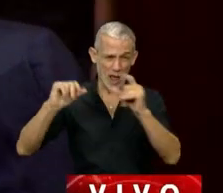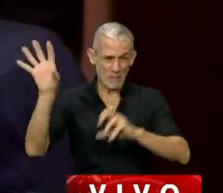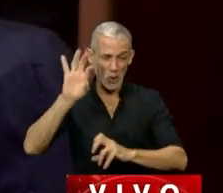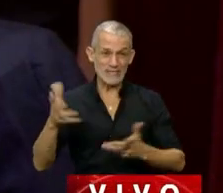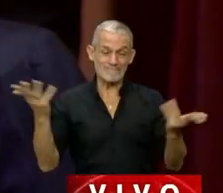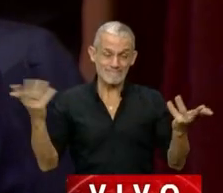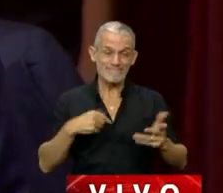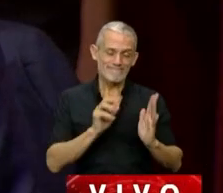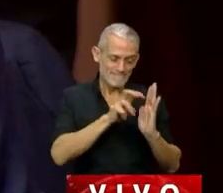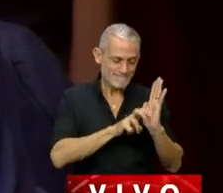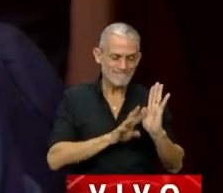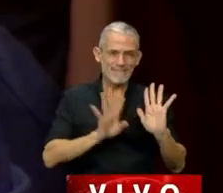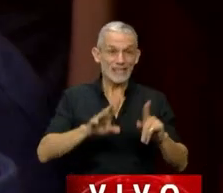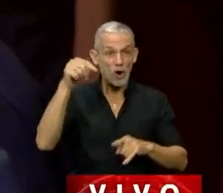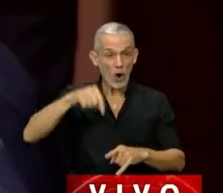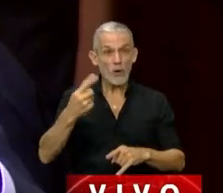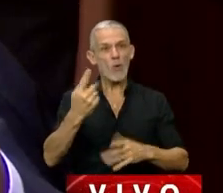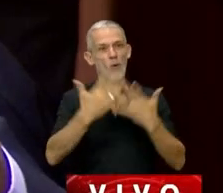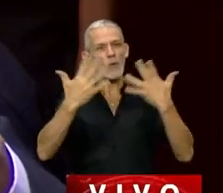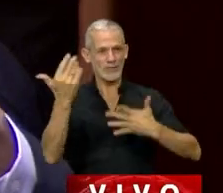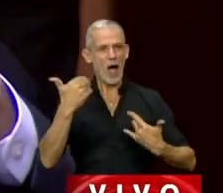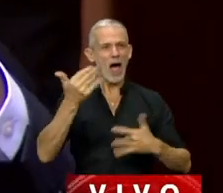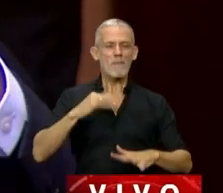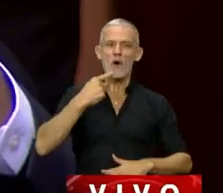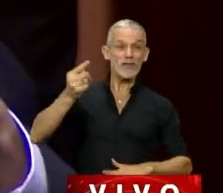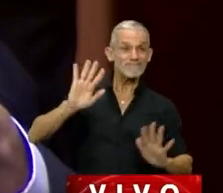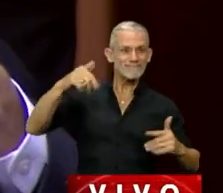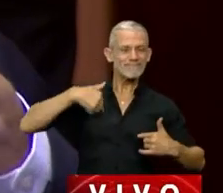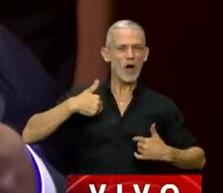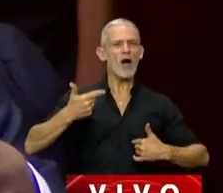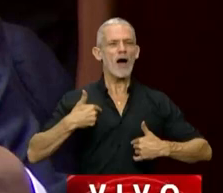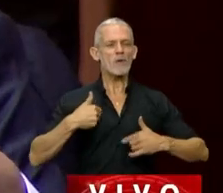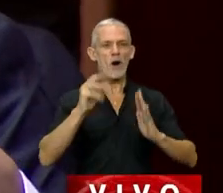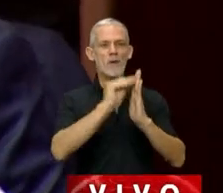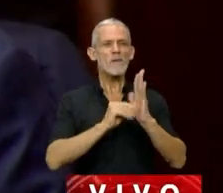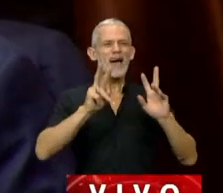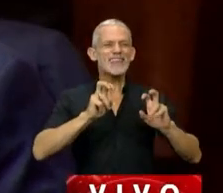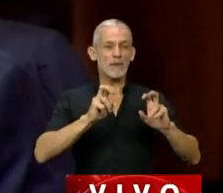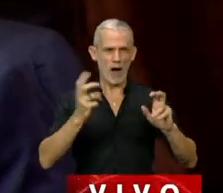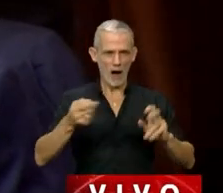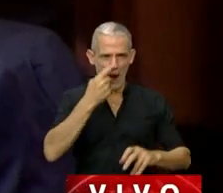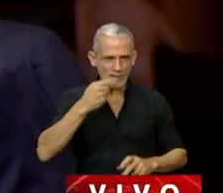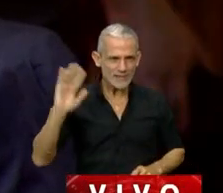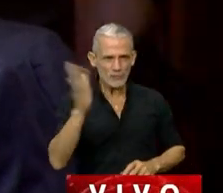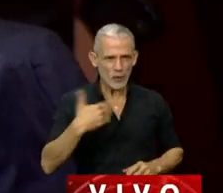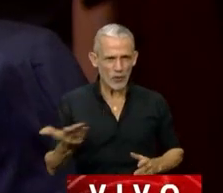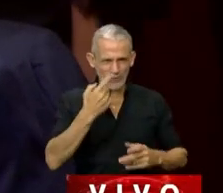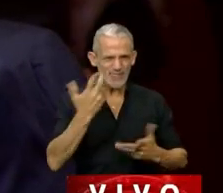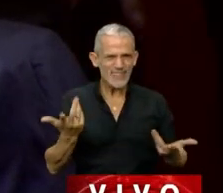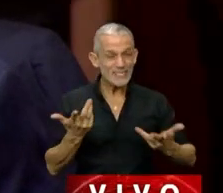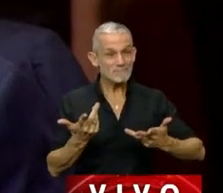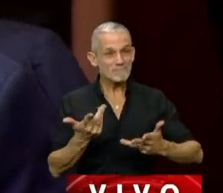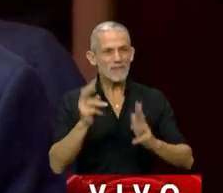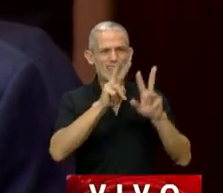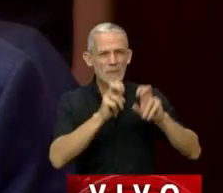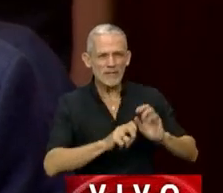eso. Hoy es uno de esos días donde puedo decir estamos con una agenda de la que nos interesa a todos. Estamos